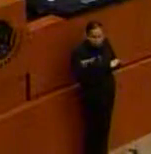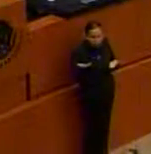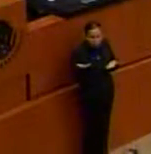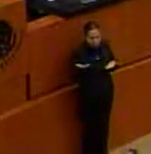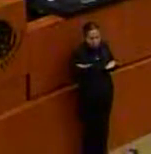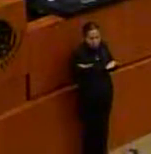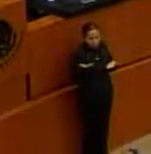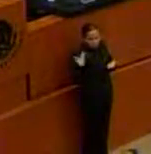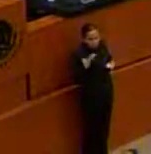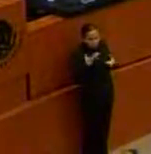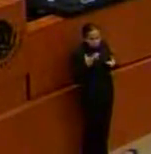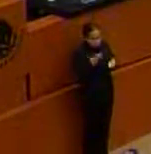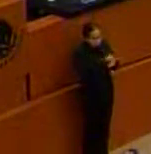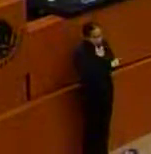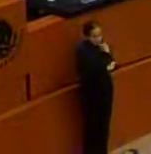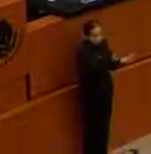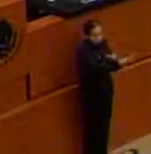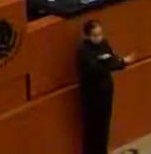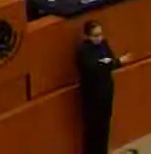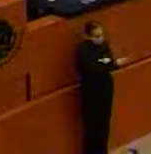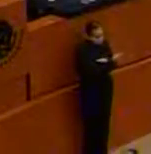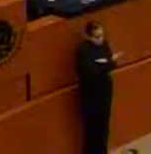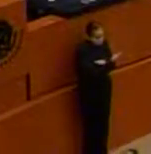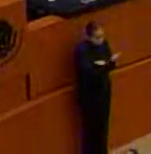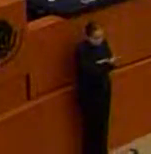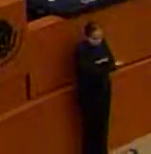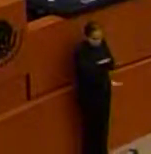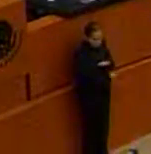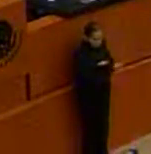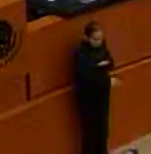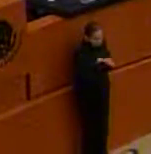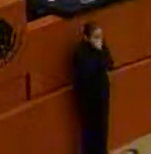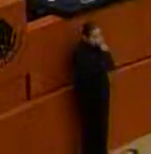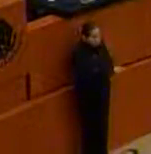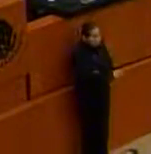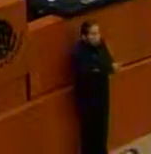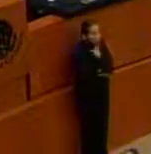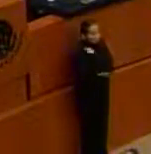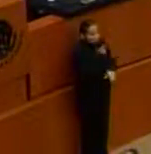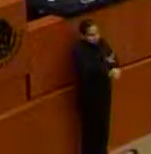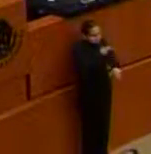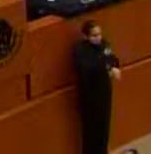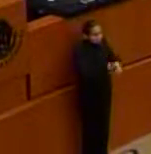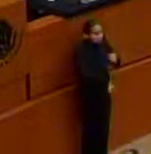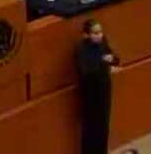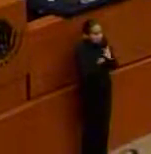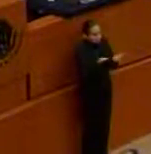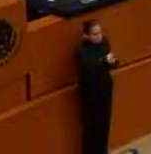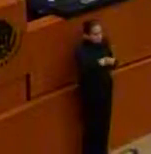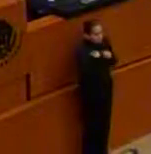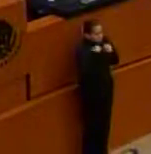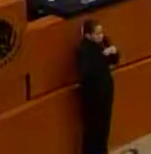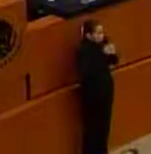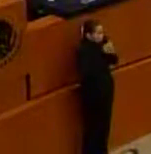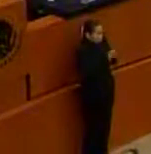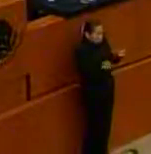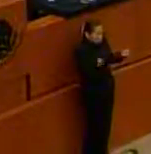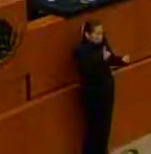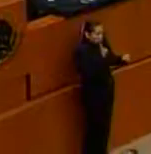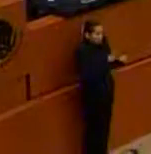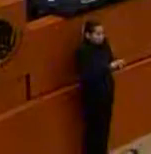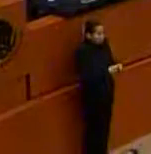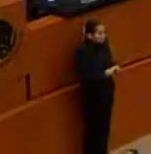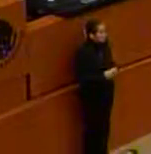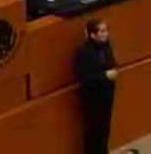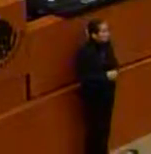sería el ingreso necesario para resolver las necesidades básicas en